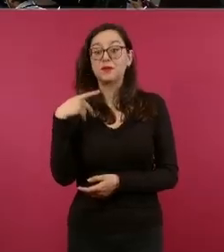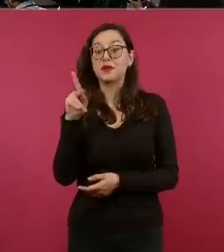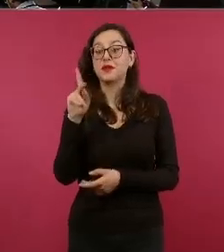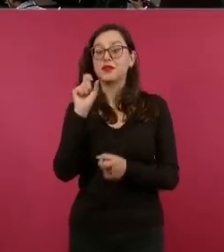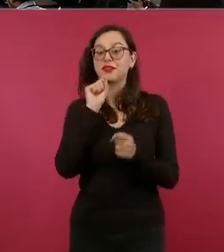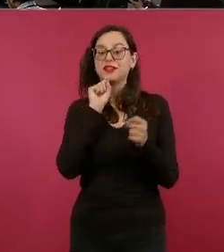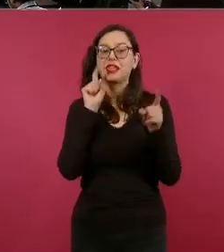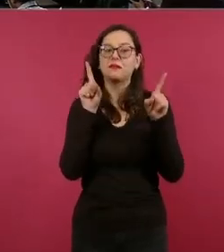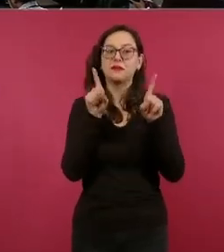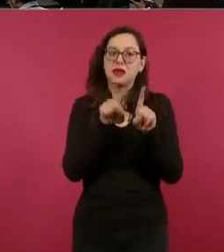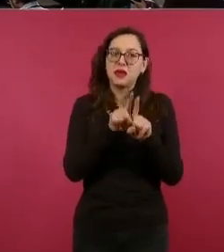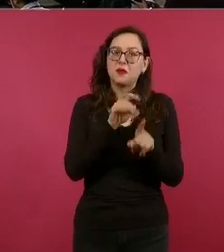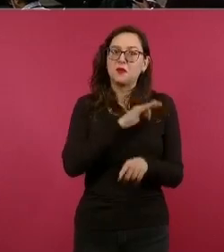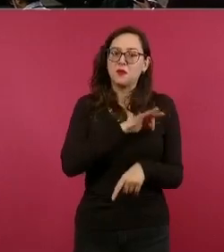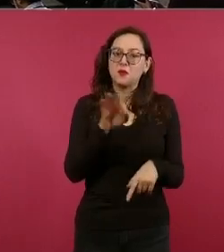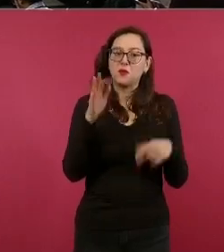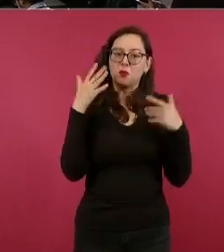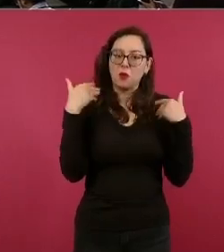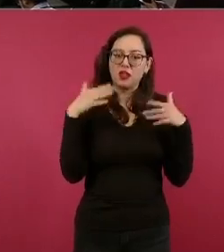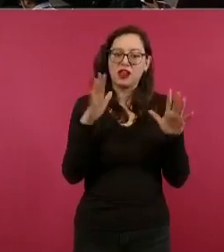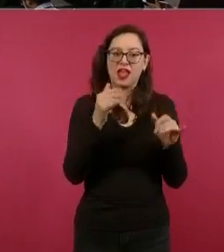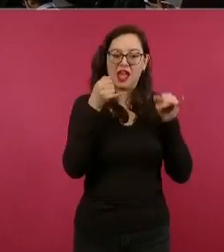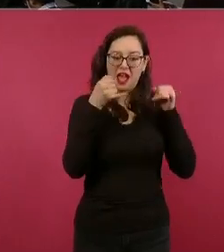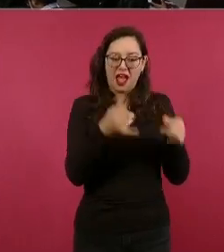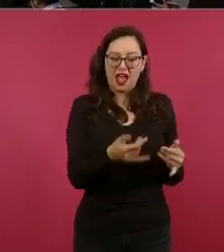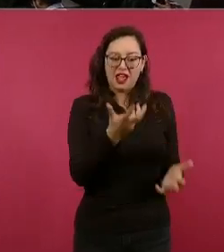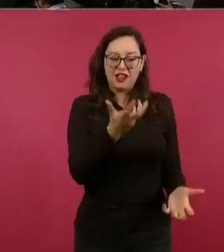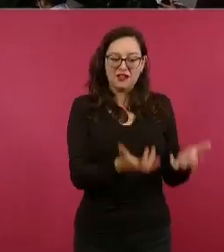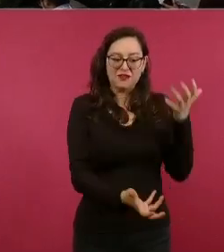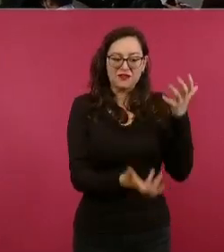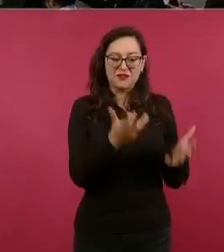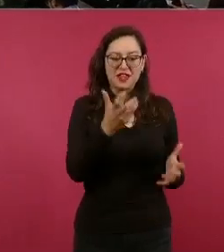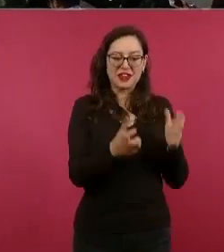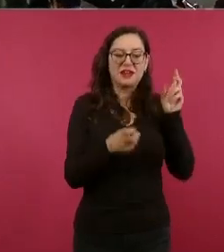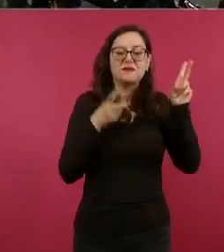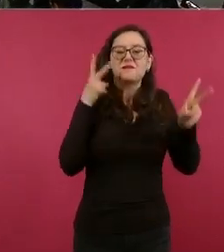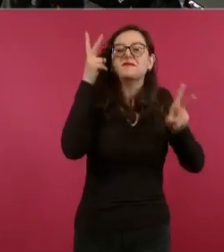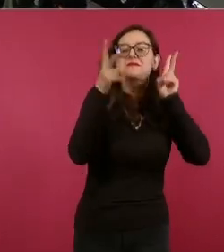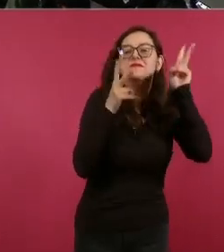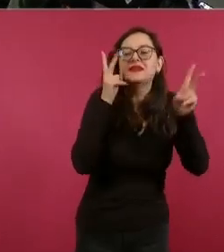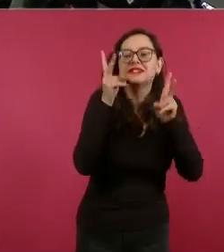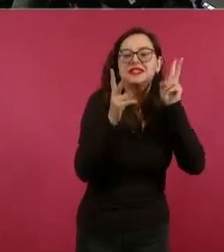pasar cuando menos, ¿no?, por el infierno para ver cuántos me voy a encontrar ahí.